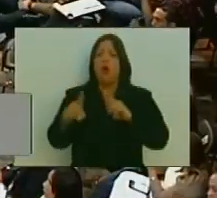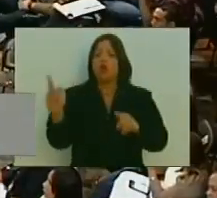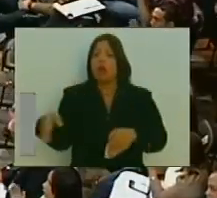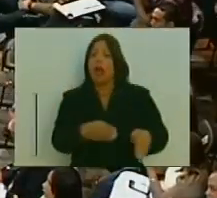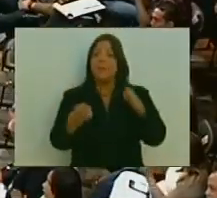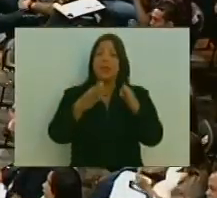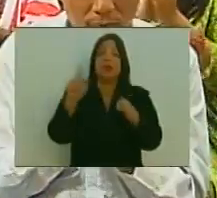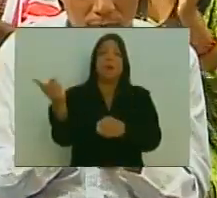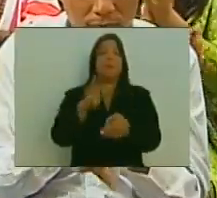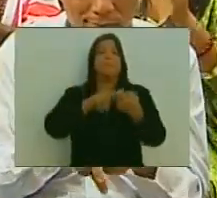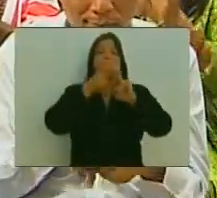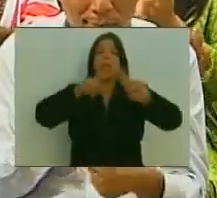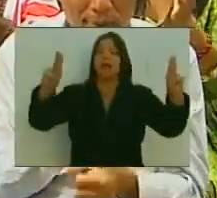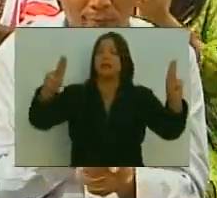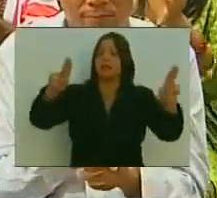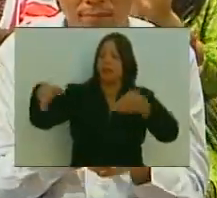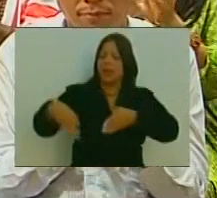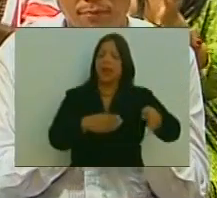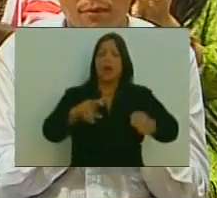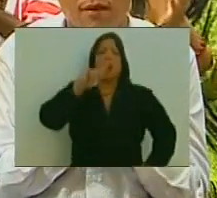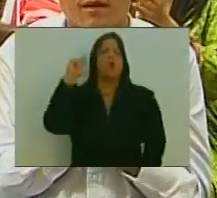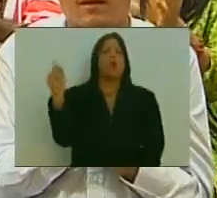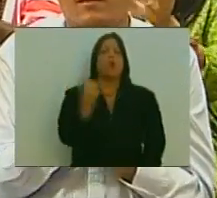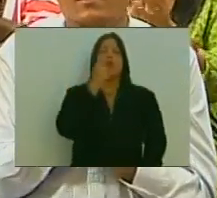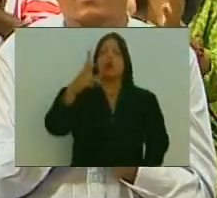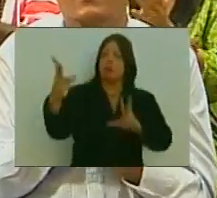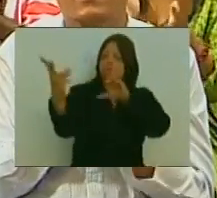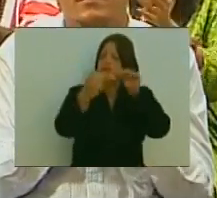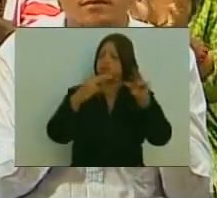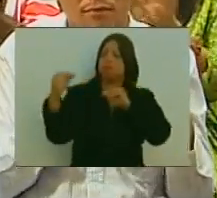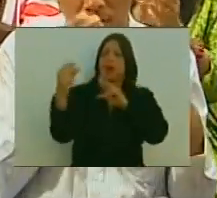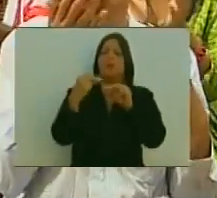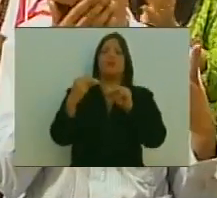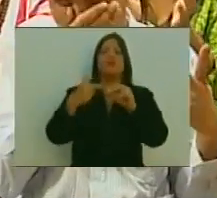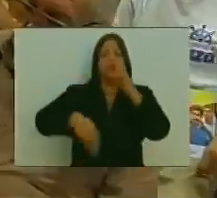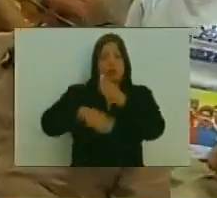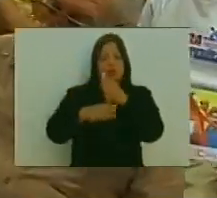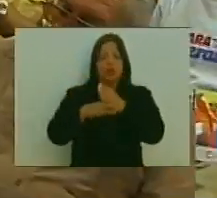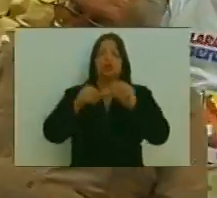camino es la paz, el único camino es el diálogo y nosotros vamos a